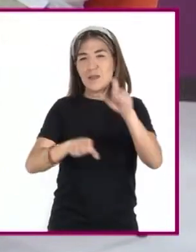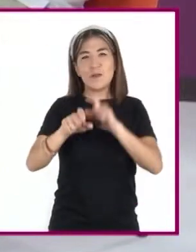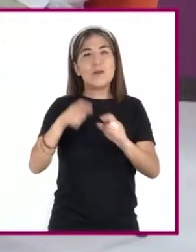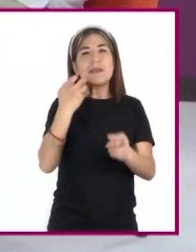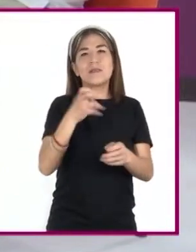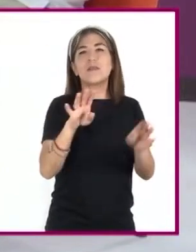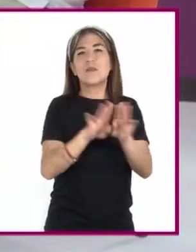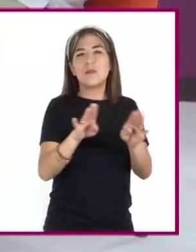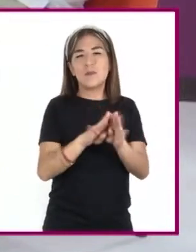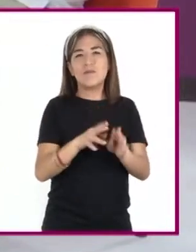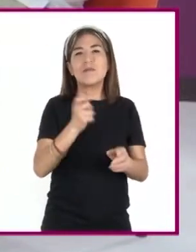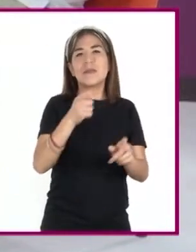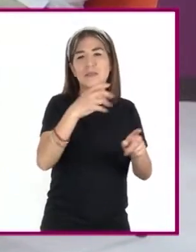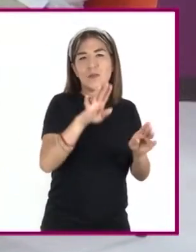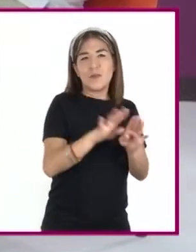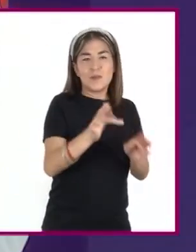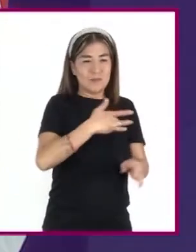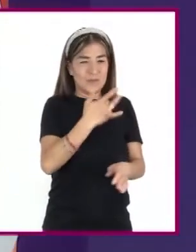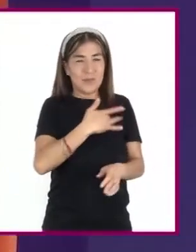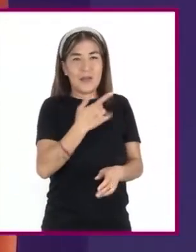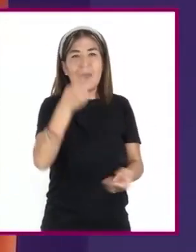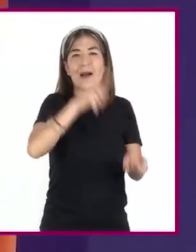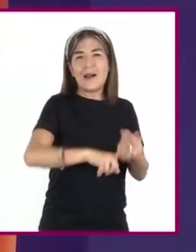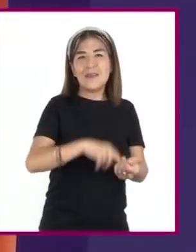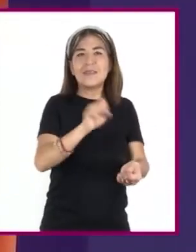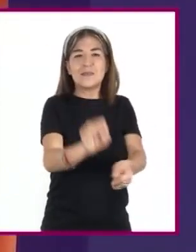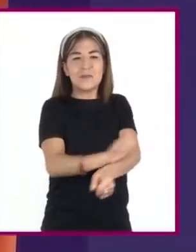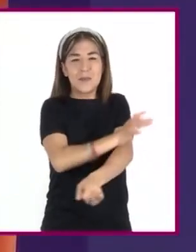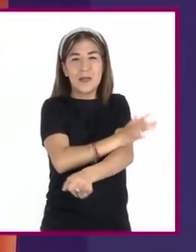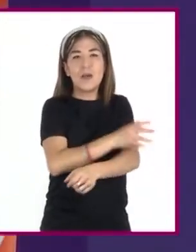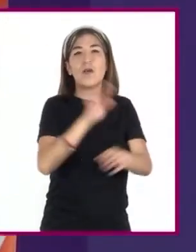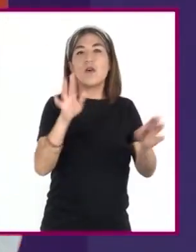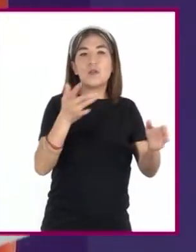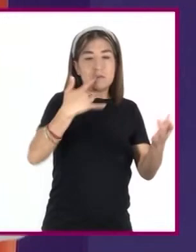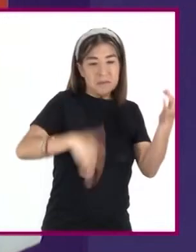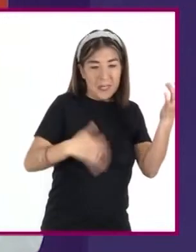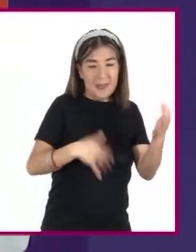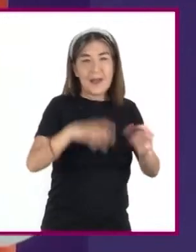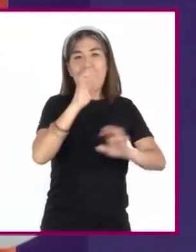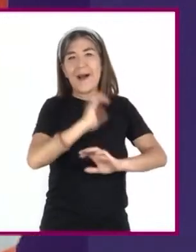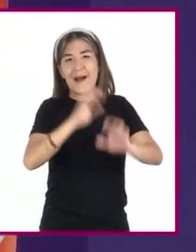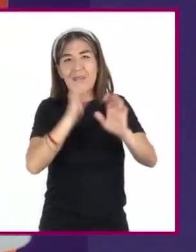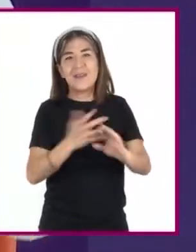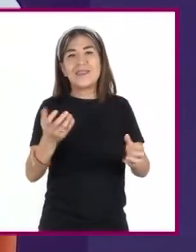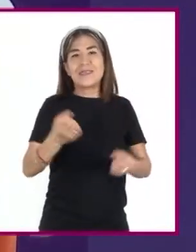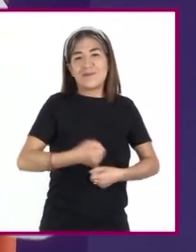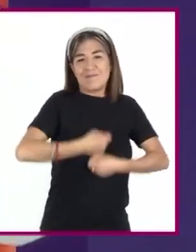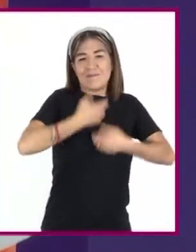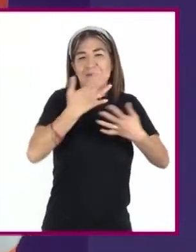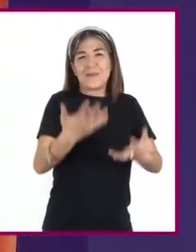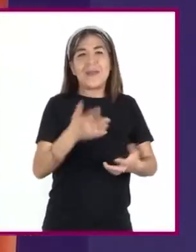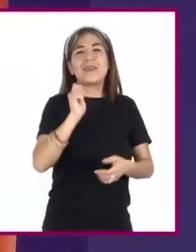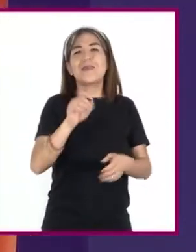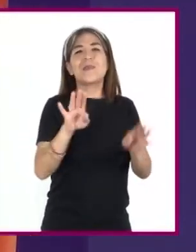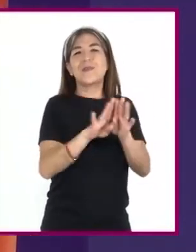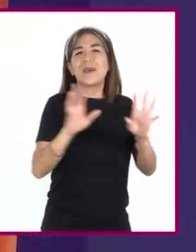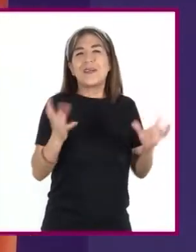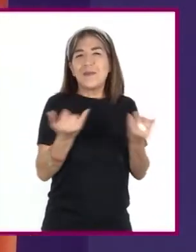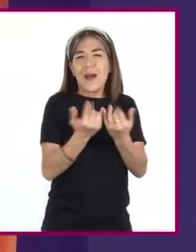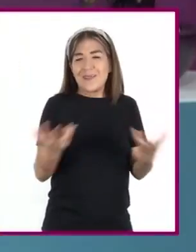en los neurotransmisores que nos producen emociones y cuando uno toca, cuando uno canta, la emoción aflora, es una